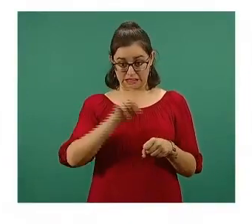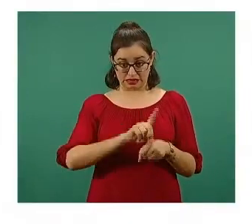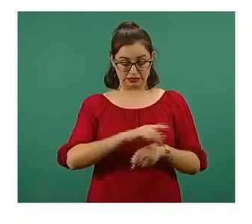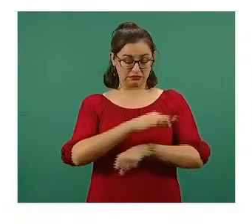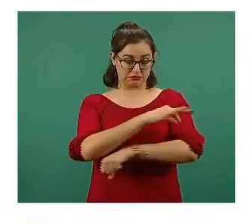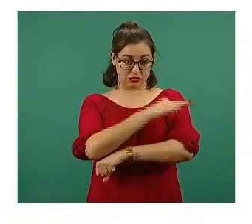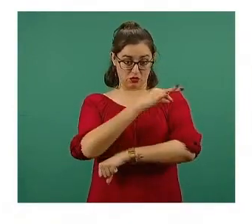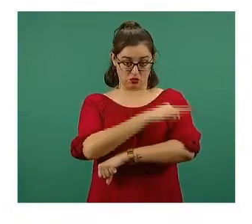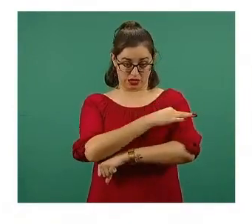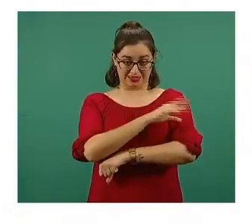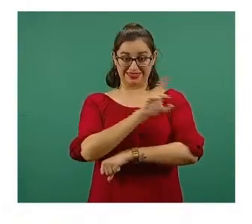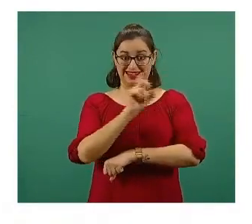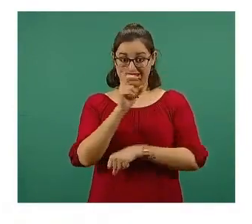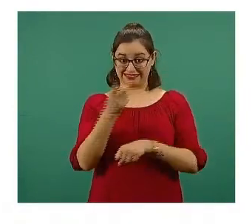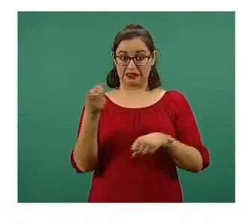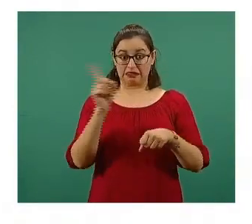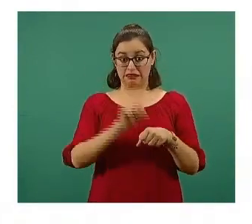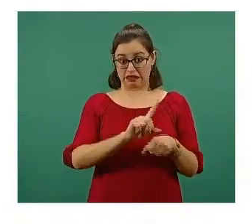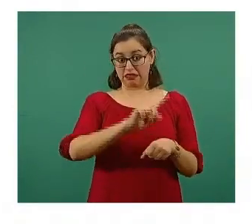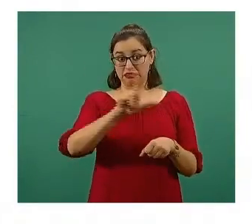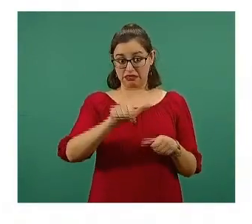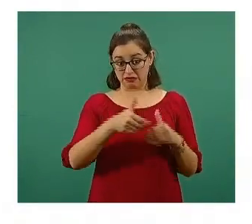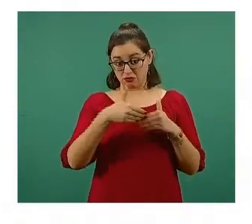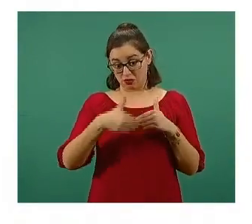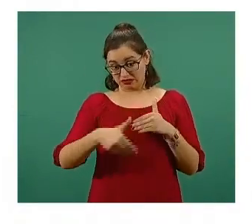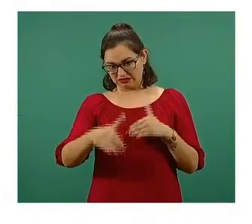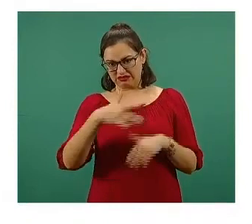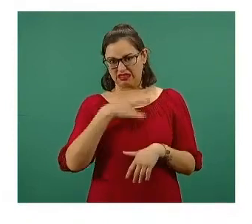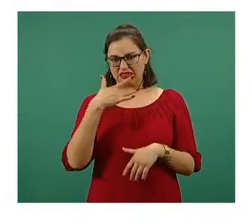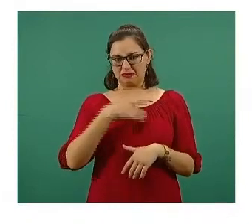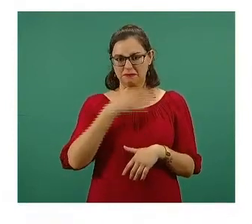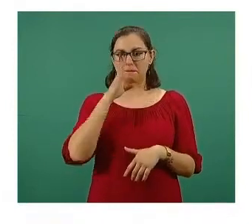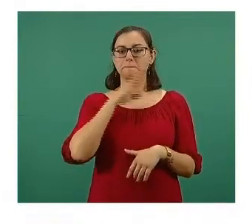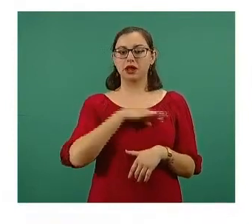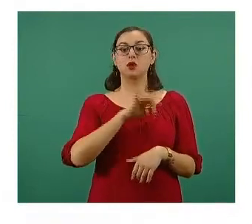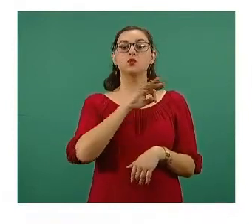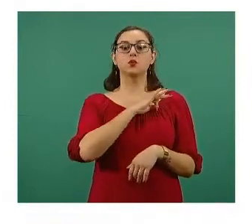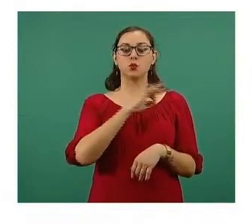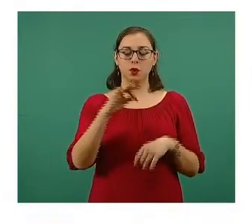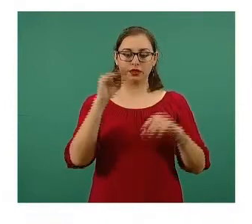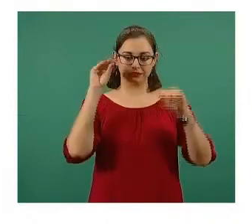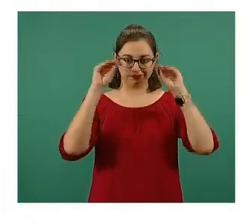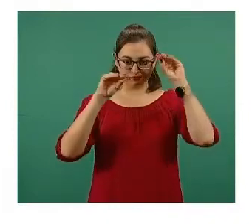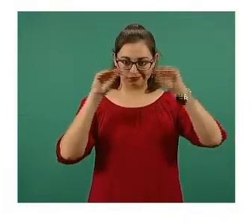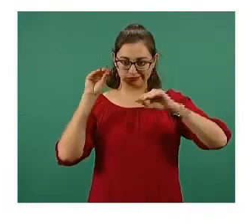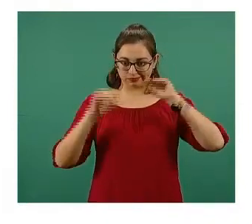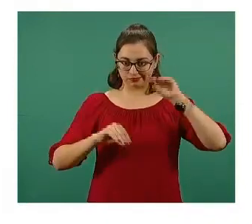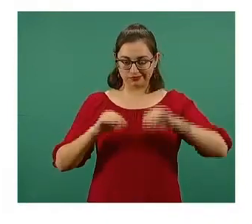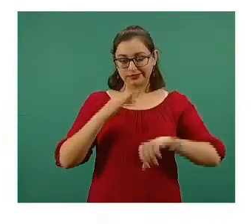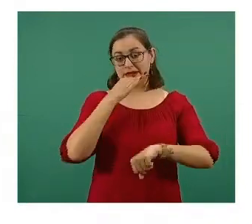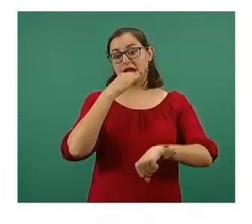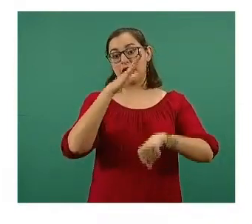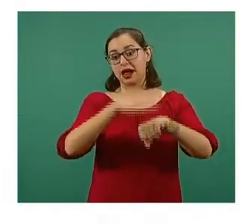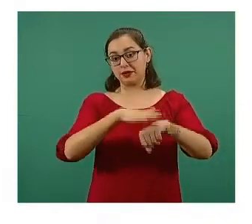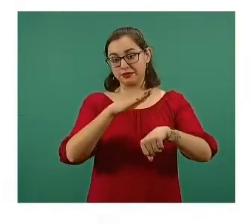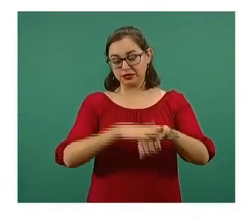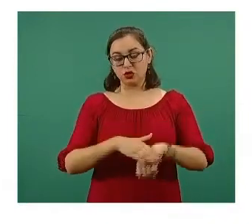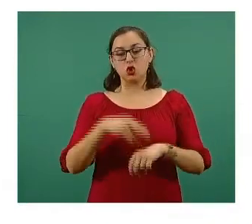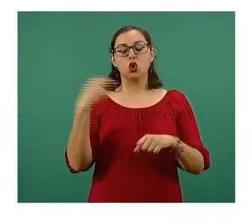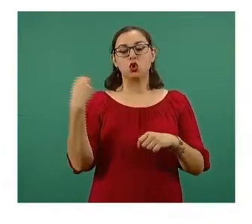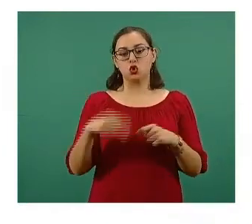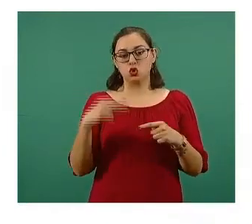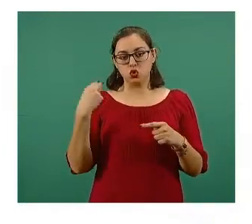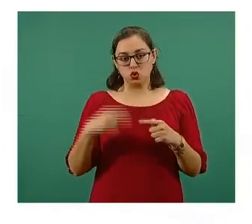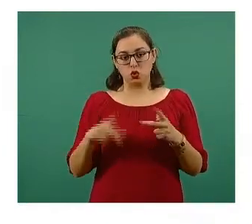vacuna, usted aquí puede notificar su ESAVI. A través de esta plataforma, usted pone su nombre completo, su teléfono, su